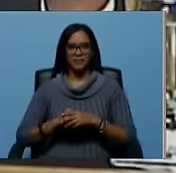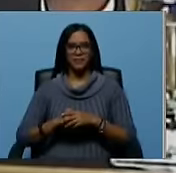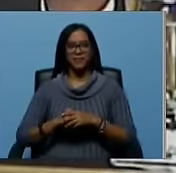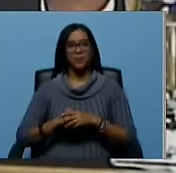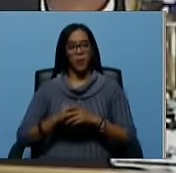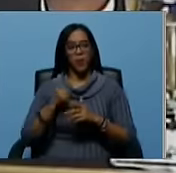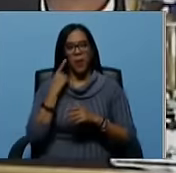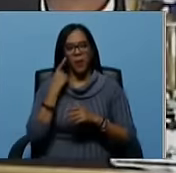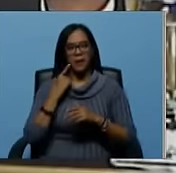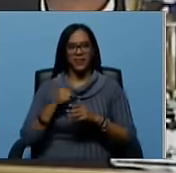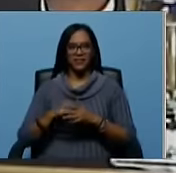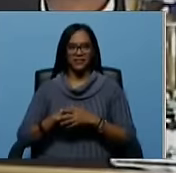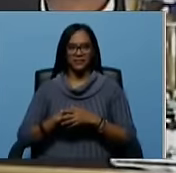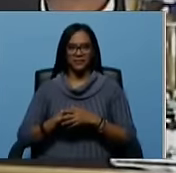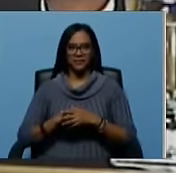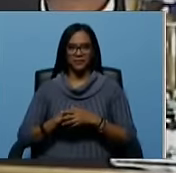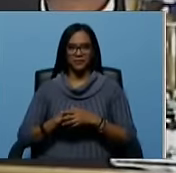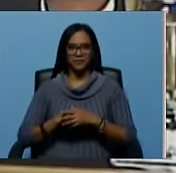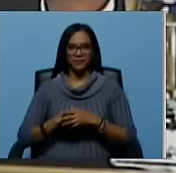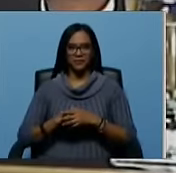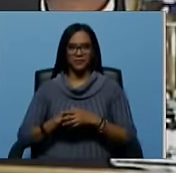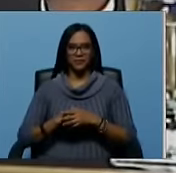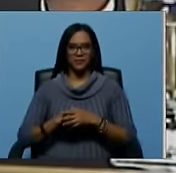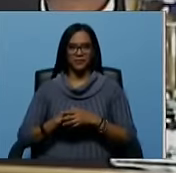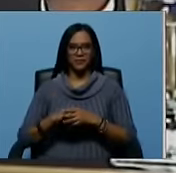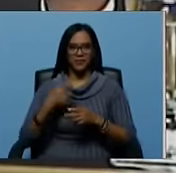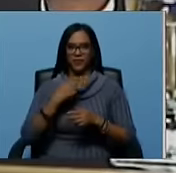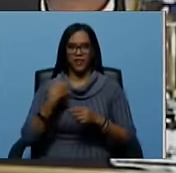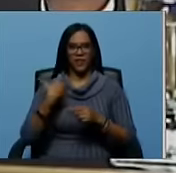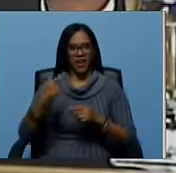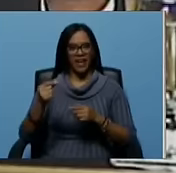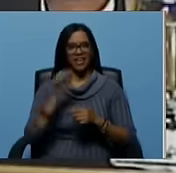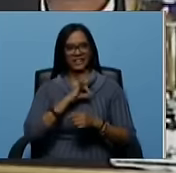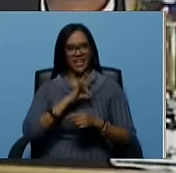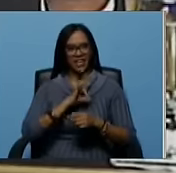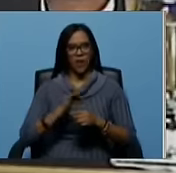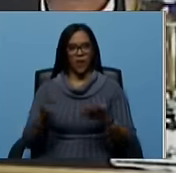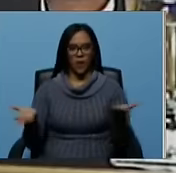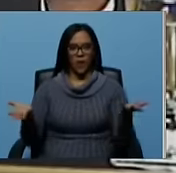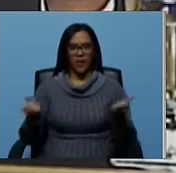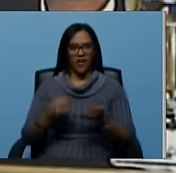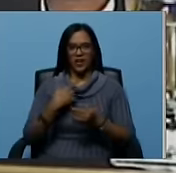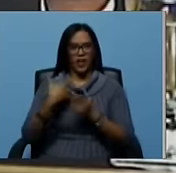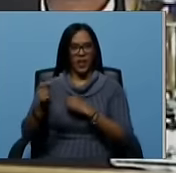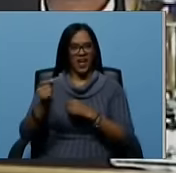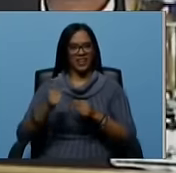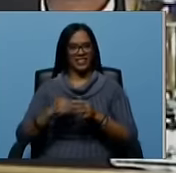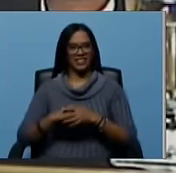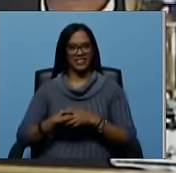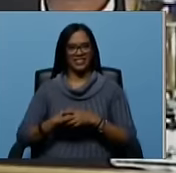Vamos a ver, vamos a ver. No te vayas, señora, ey. No se vaya, no huya.